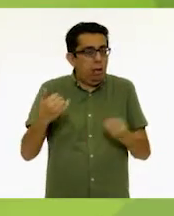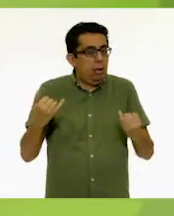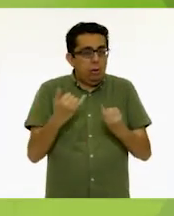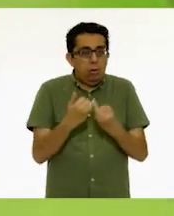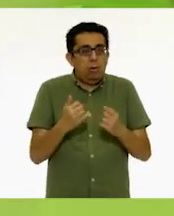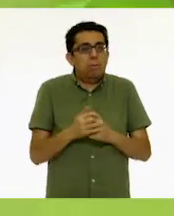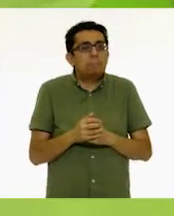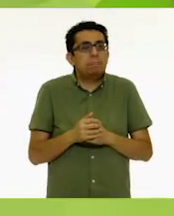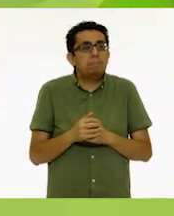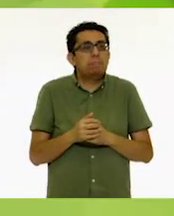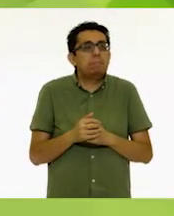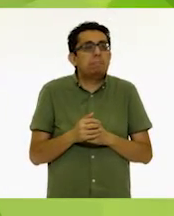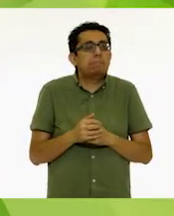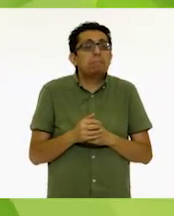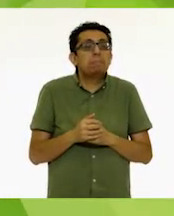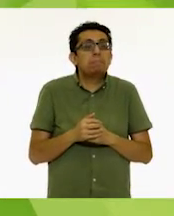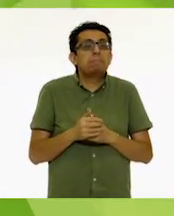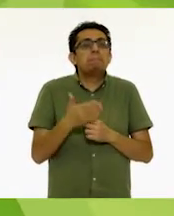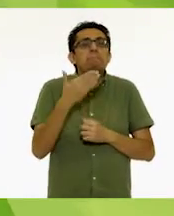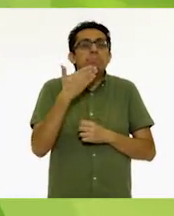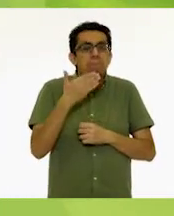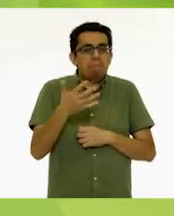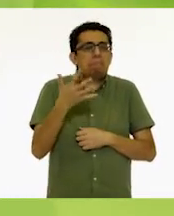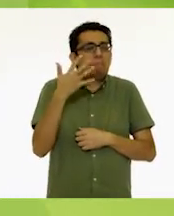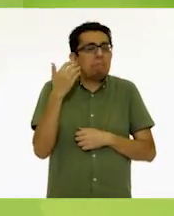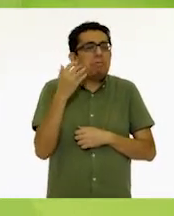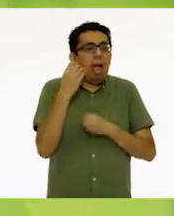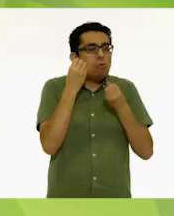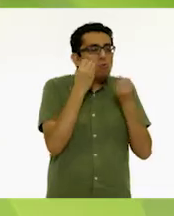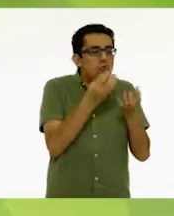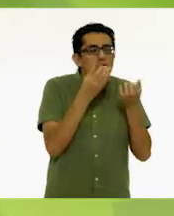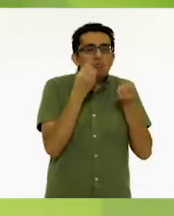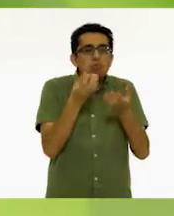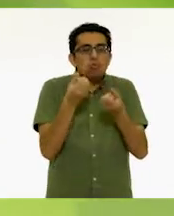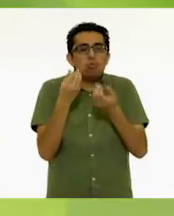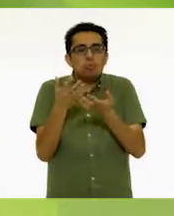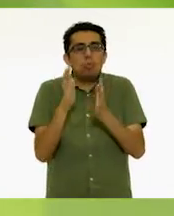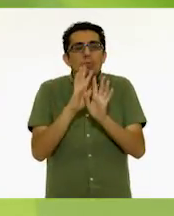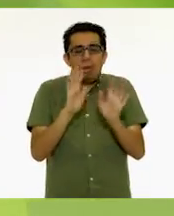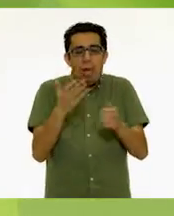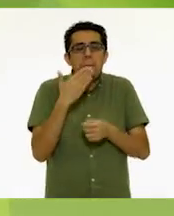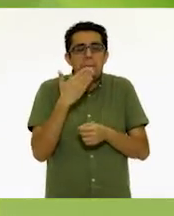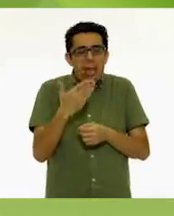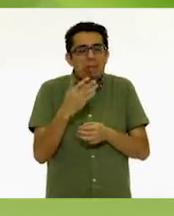Muy bien, gatito, ya repartiste los bloques.